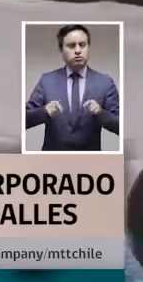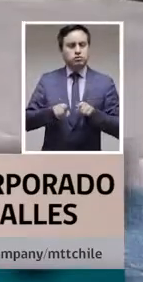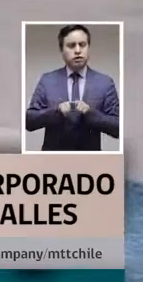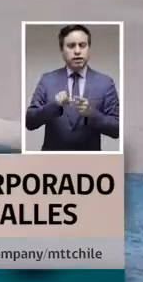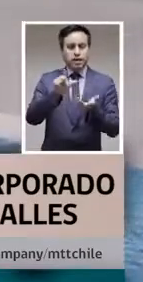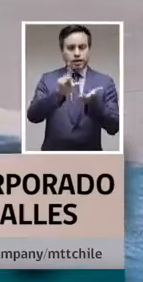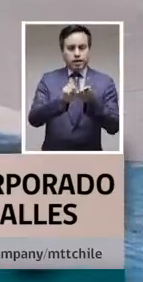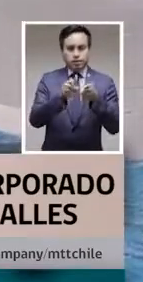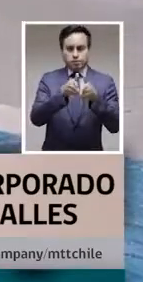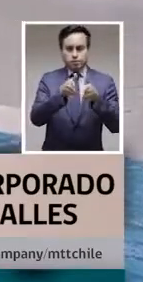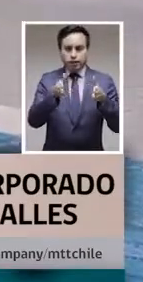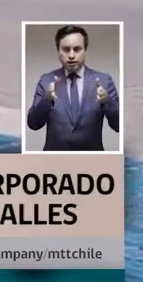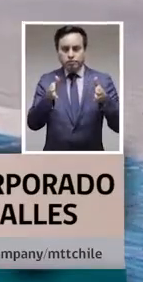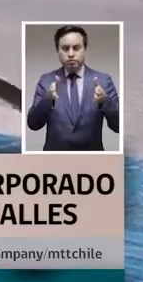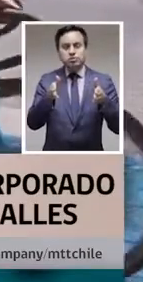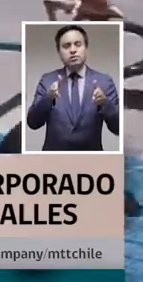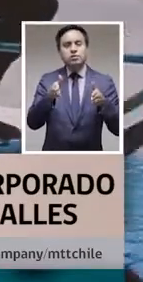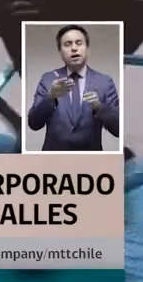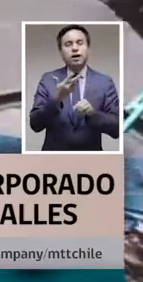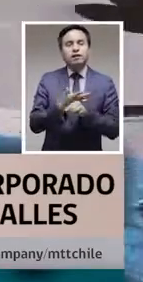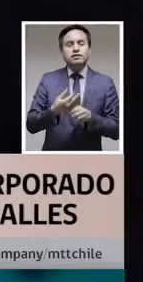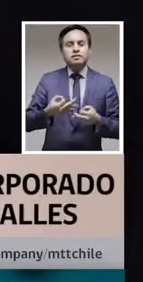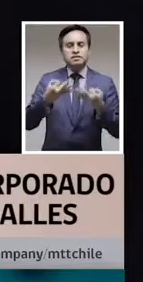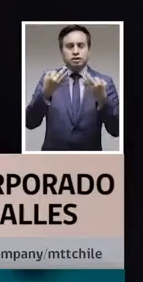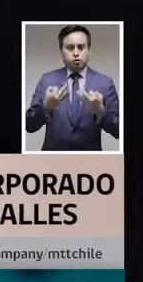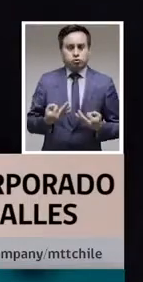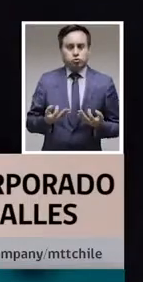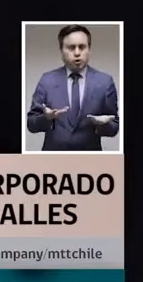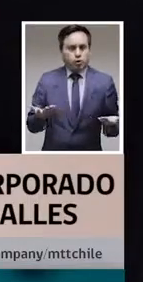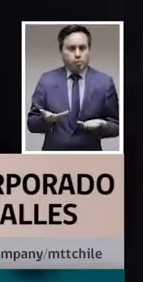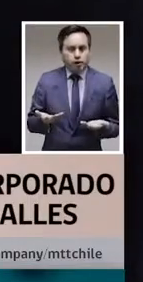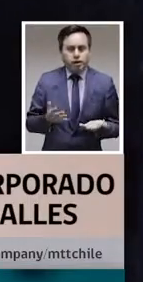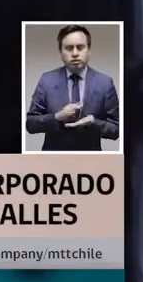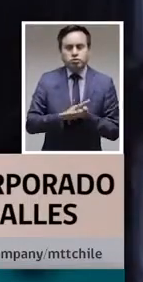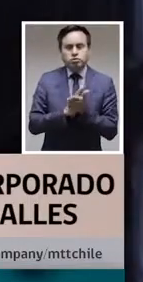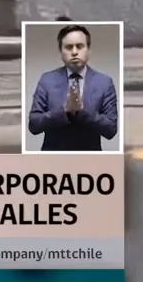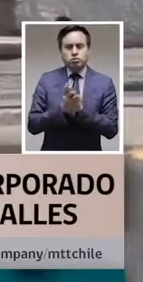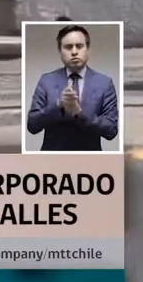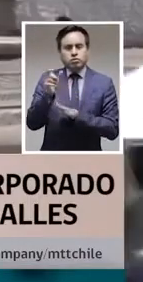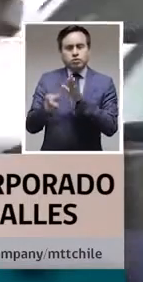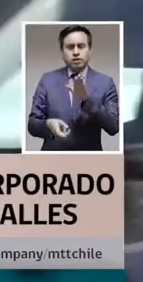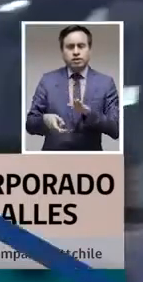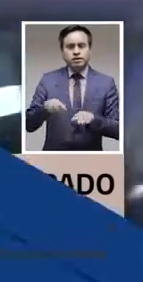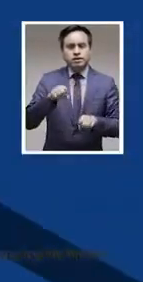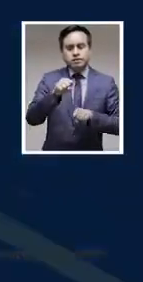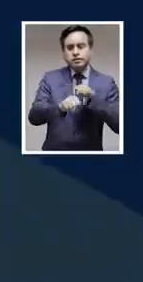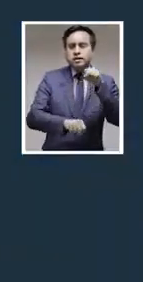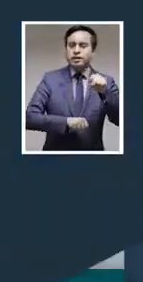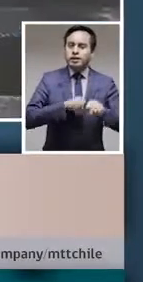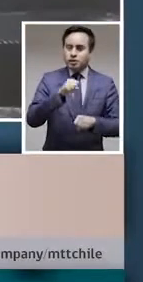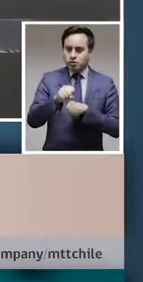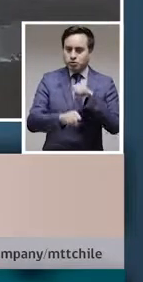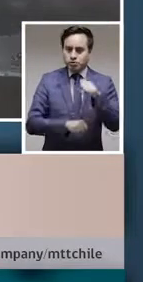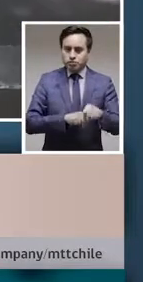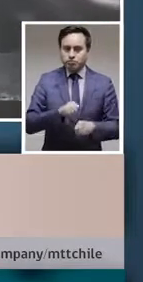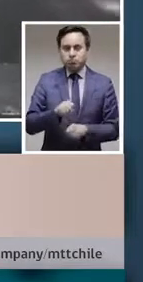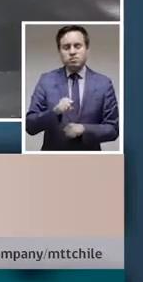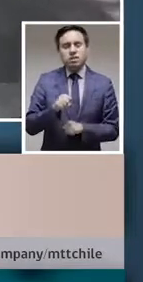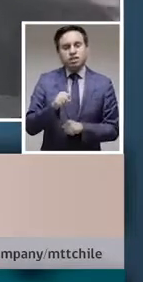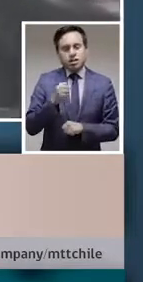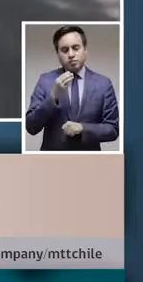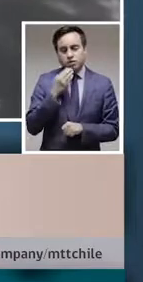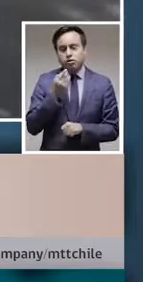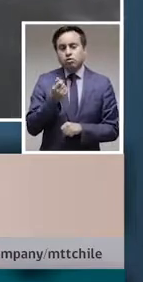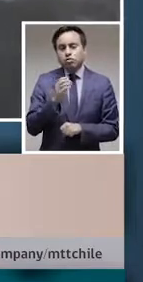el espacio de circulación seguro para todos los usuarios de ciclos. Esos son bicicletas